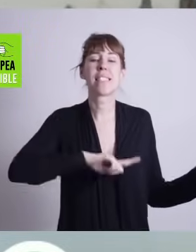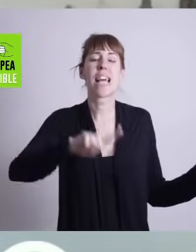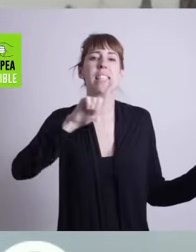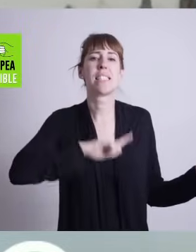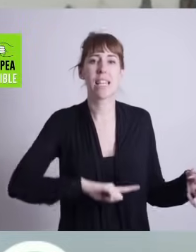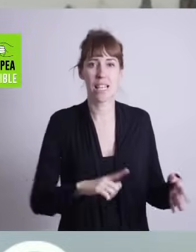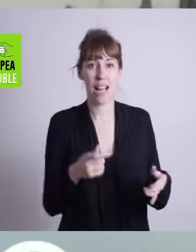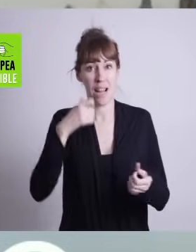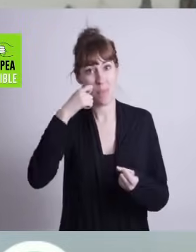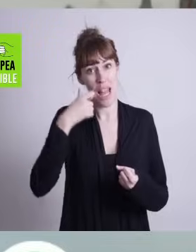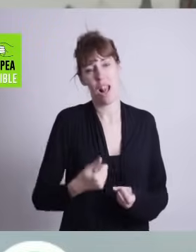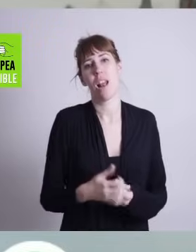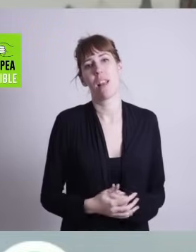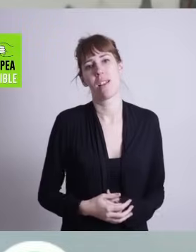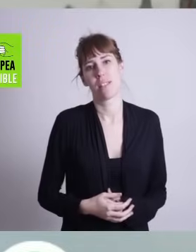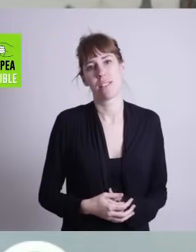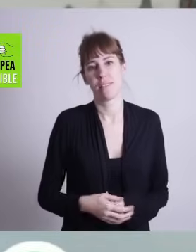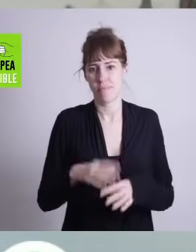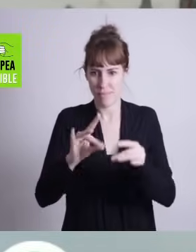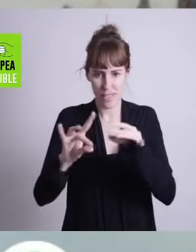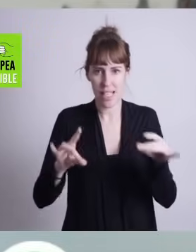es sentir la piel